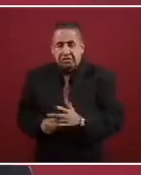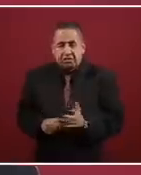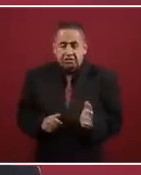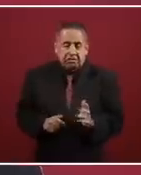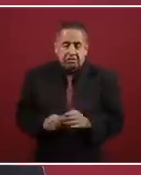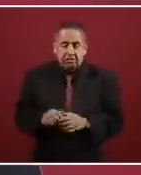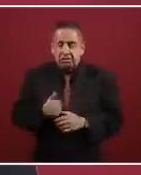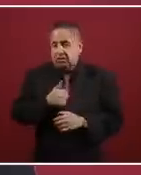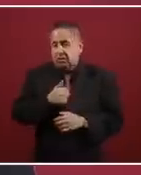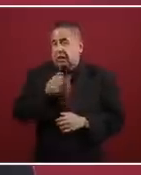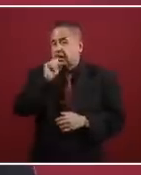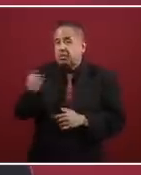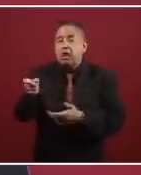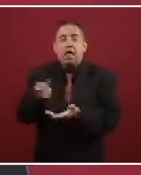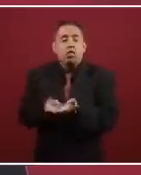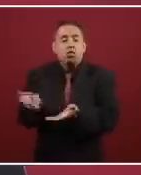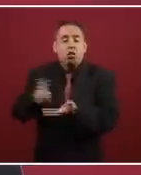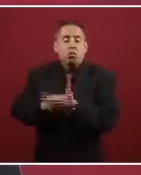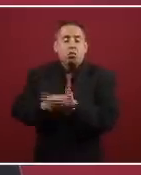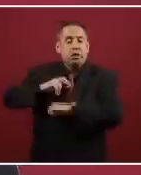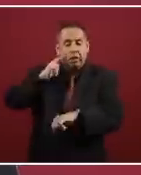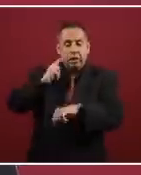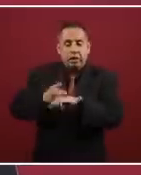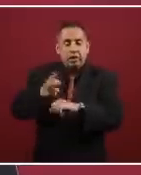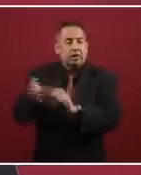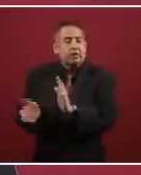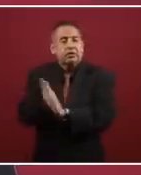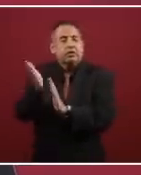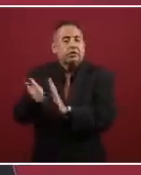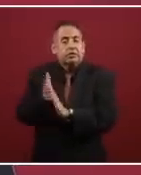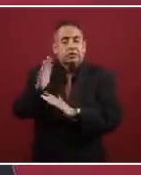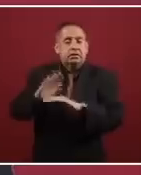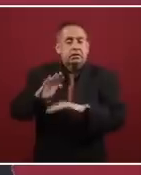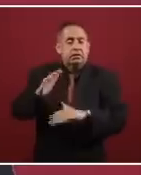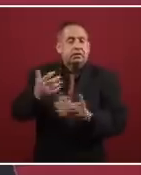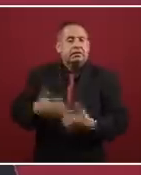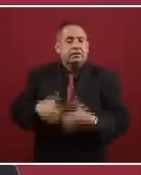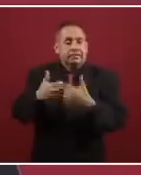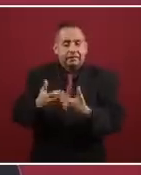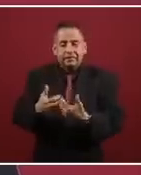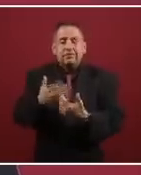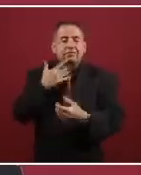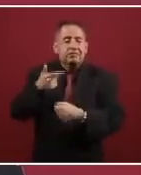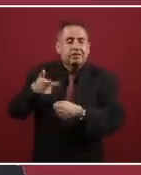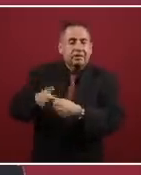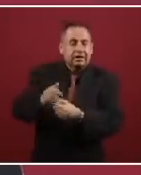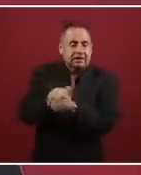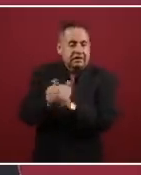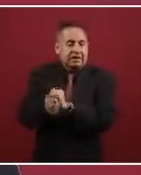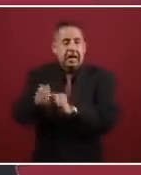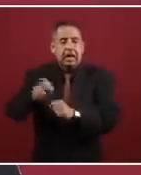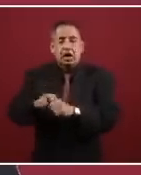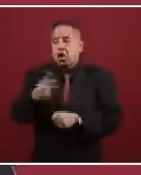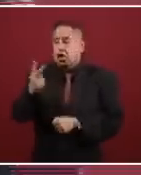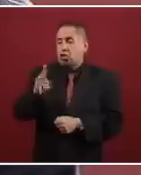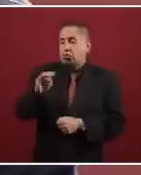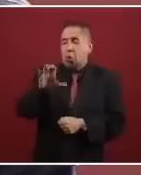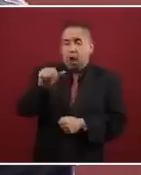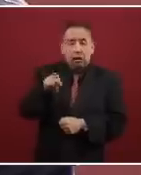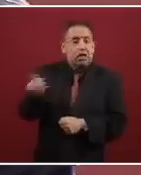Además, está a cargo de la construcción de la refinería de Dos Bocas y va a la